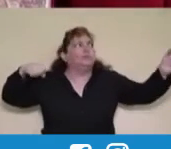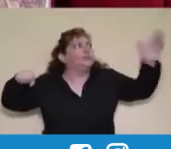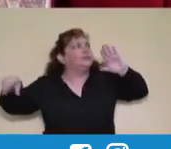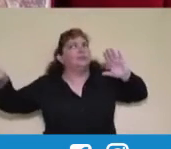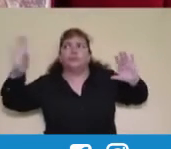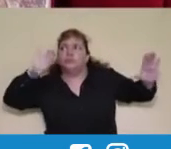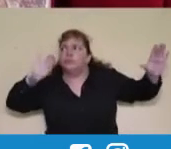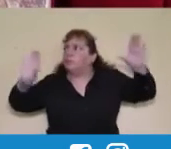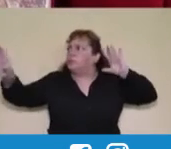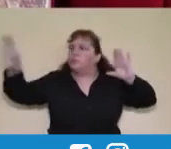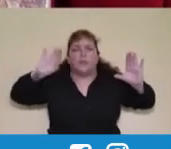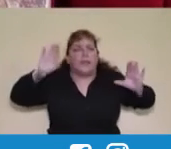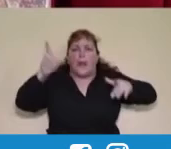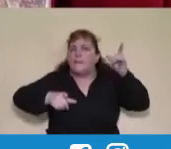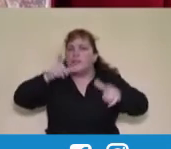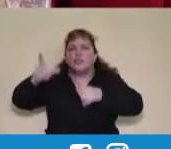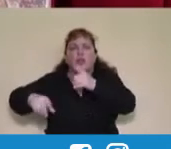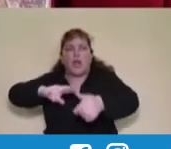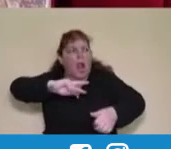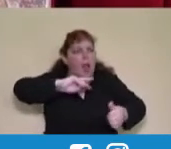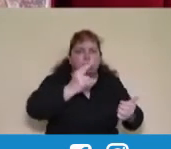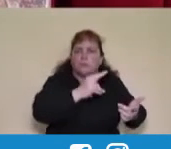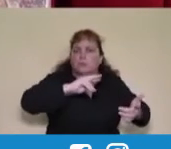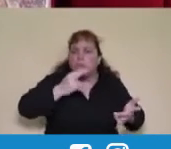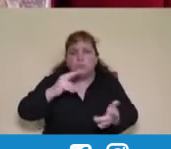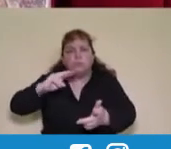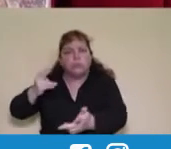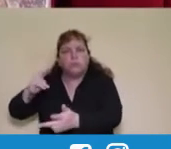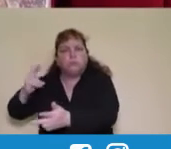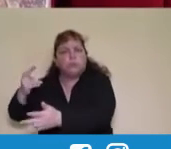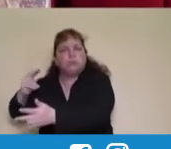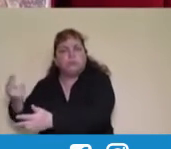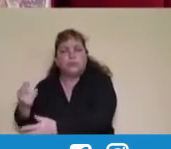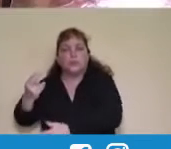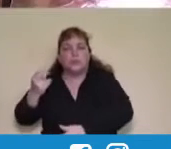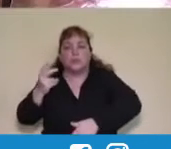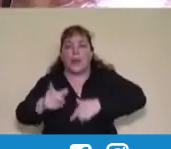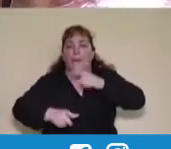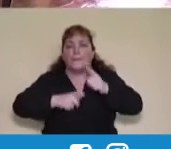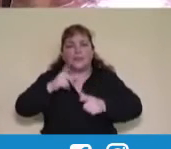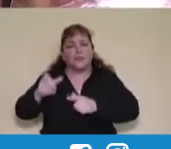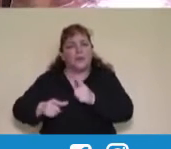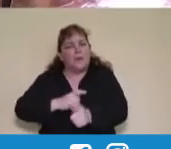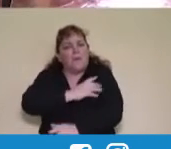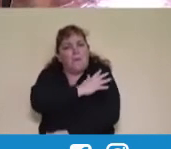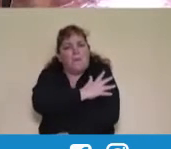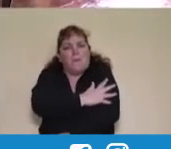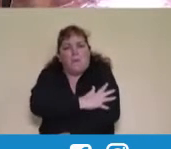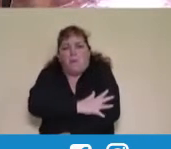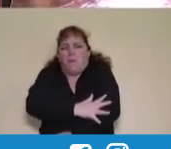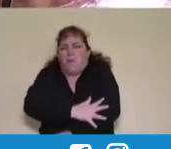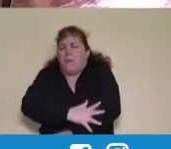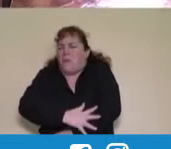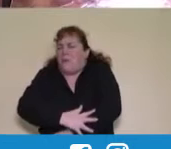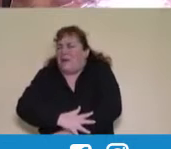De los lamentables fallecimientos de nuestros queridos hermanos, pobres de toda